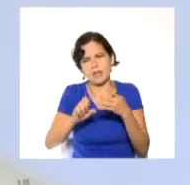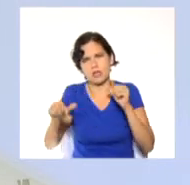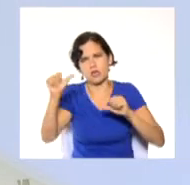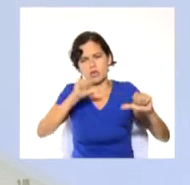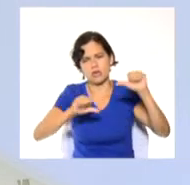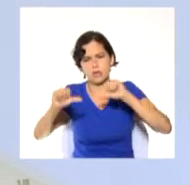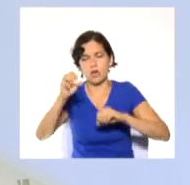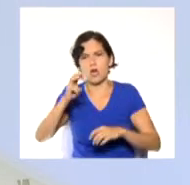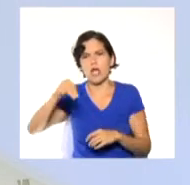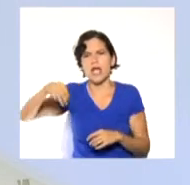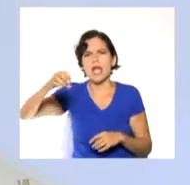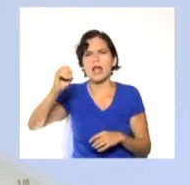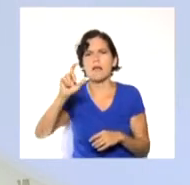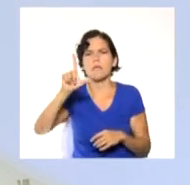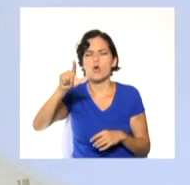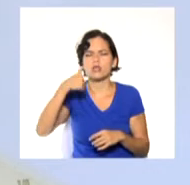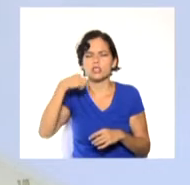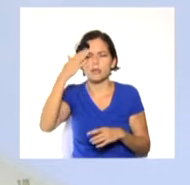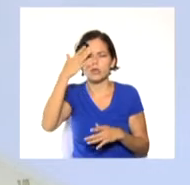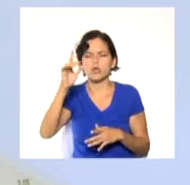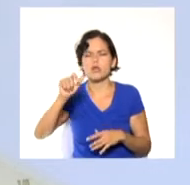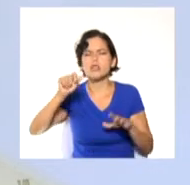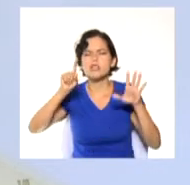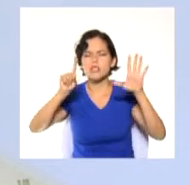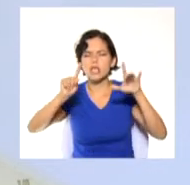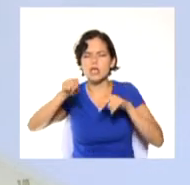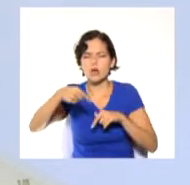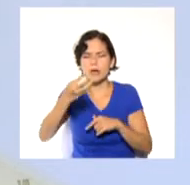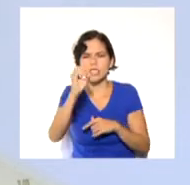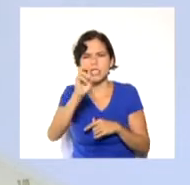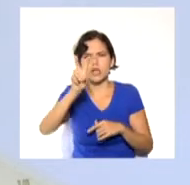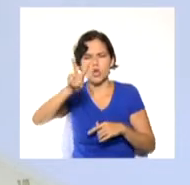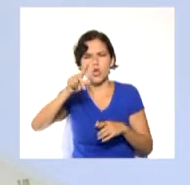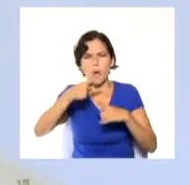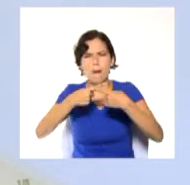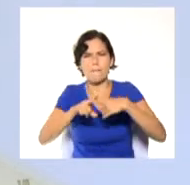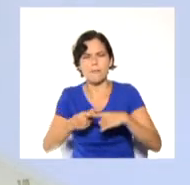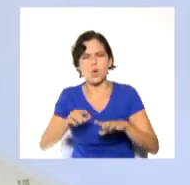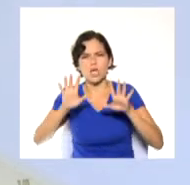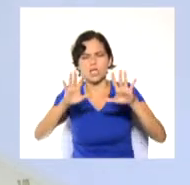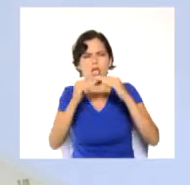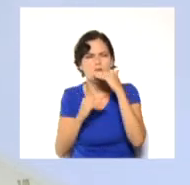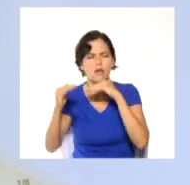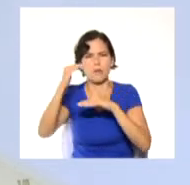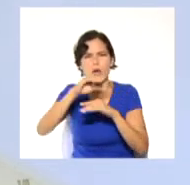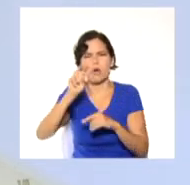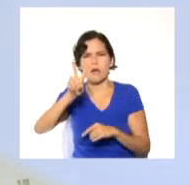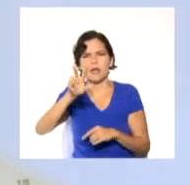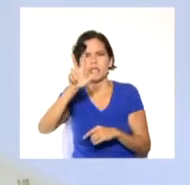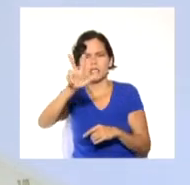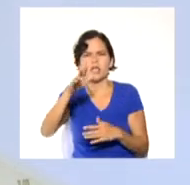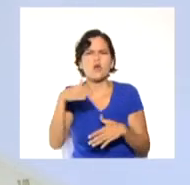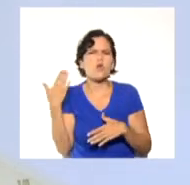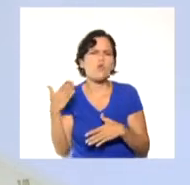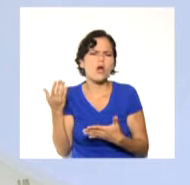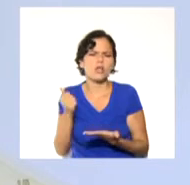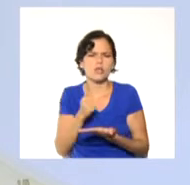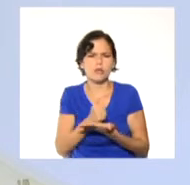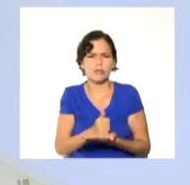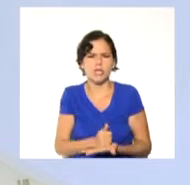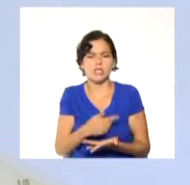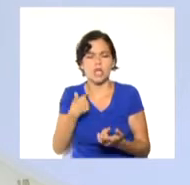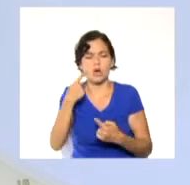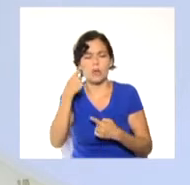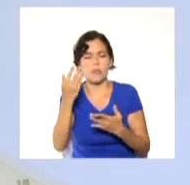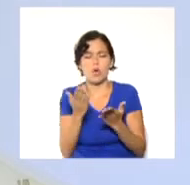ya sabemos que son 6,02 por 10 a la 23. Bien, ¿cuánto pesa? Lo descubriremos en la clase